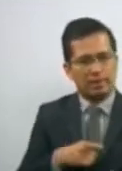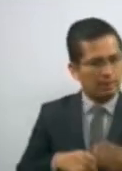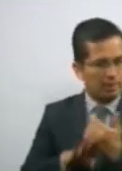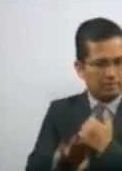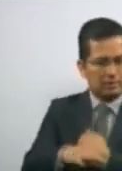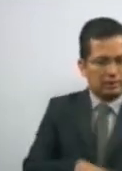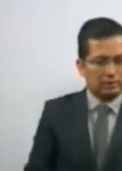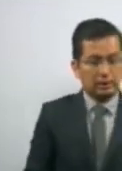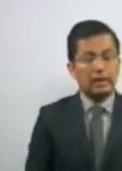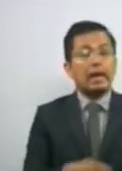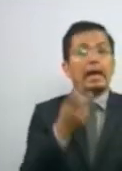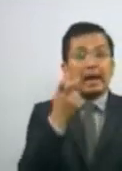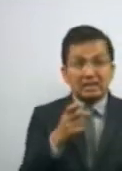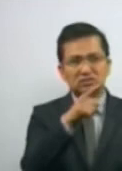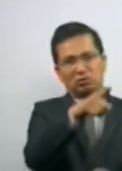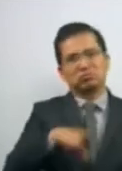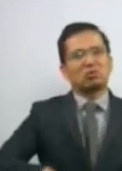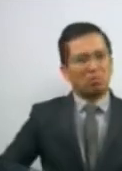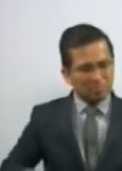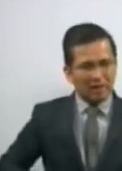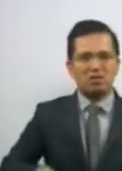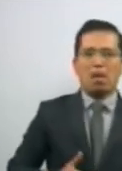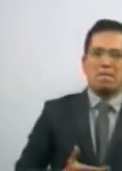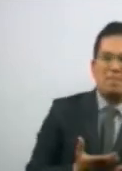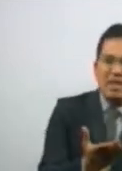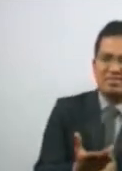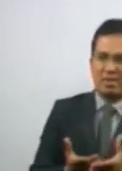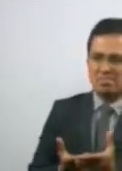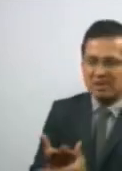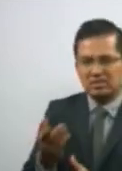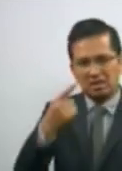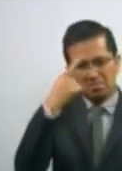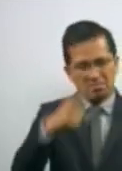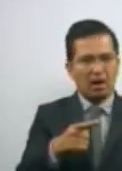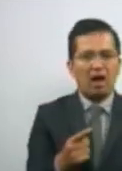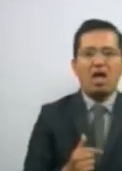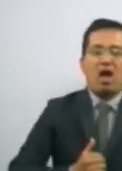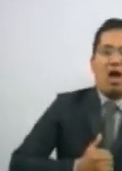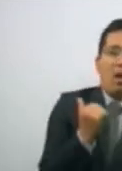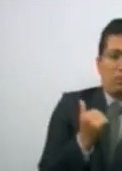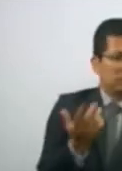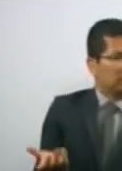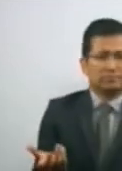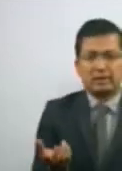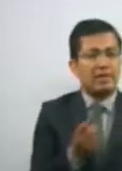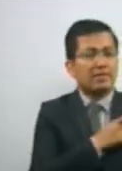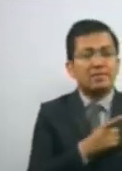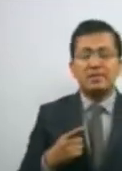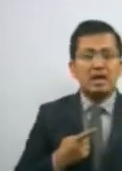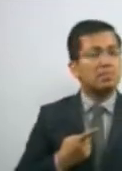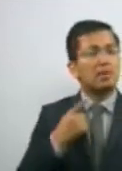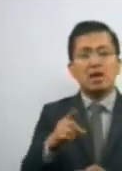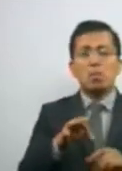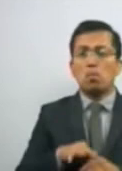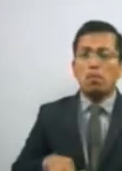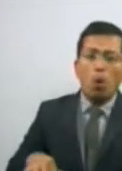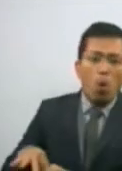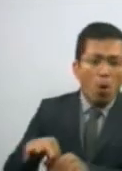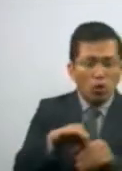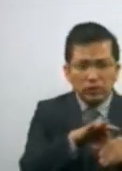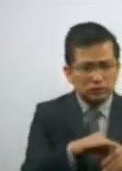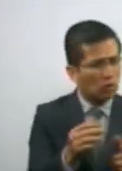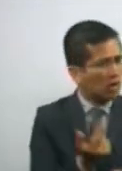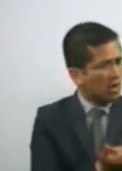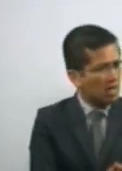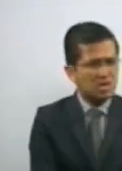donde se está empezando a distorsionar el sentido de lo que debiera ser una elección estrictamente democrática, que se